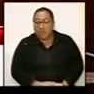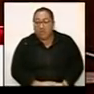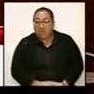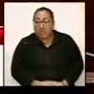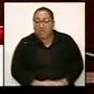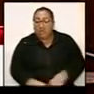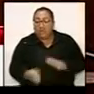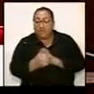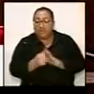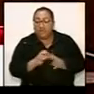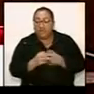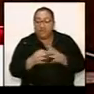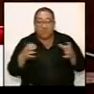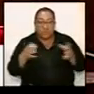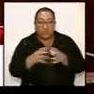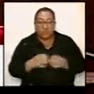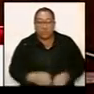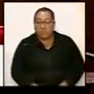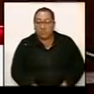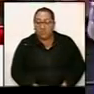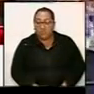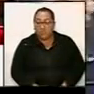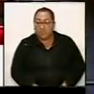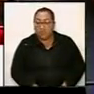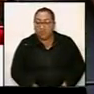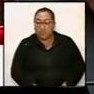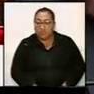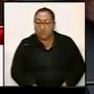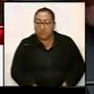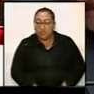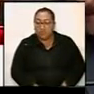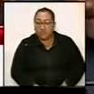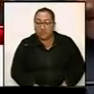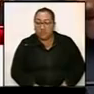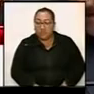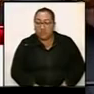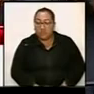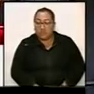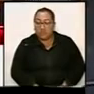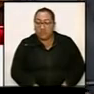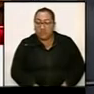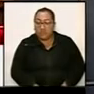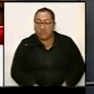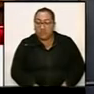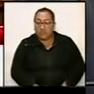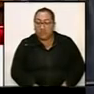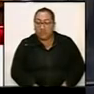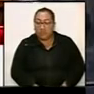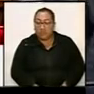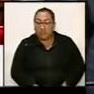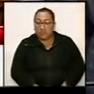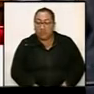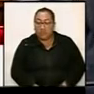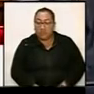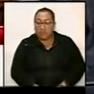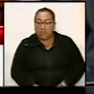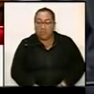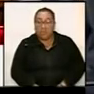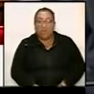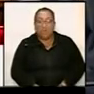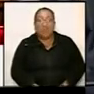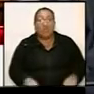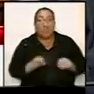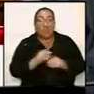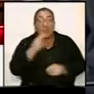articular. Esto está atomizado. Esto debe ser una política nacional. Ese tesoro que son nuestros niños y niñas, tenemos